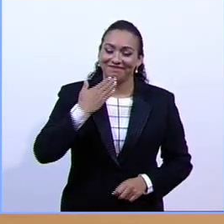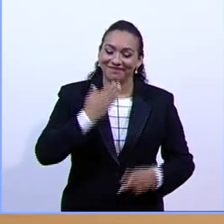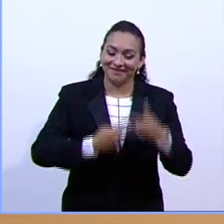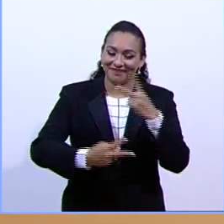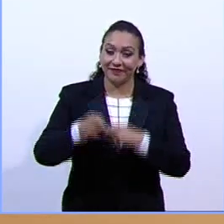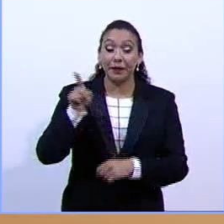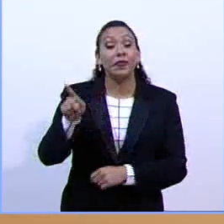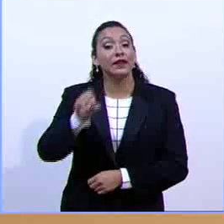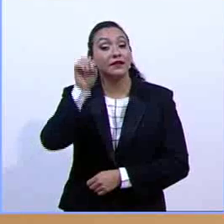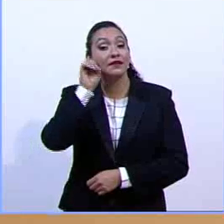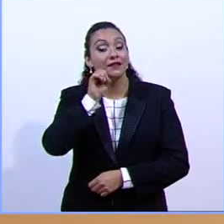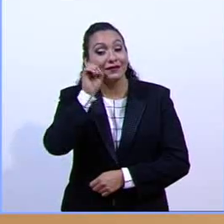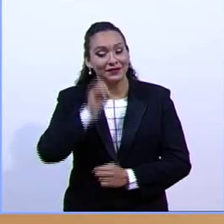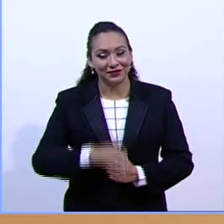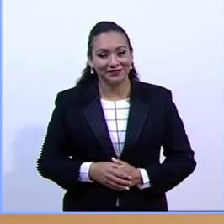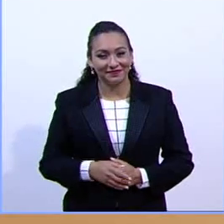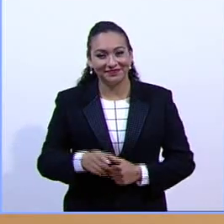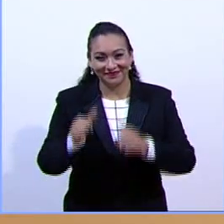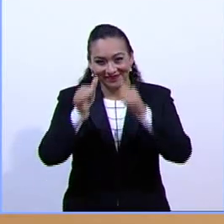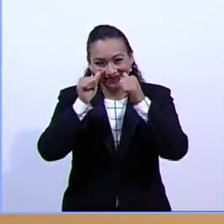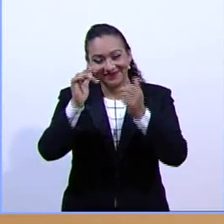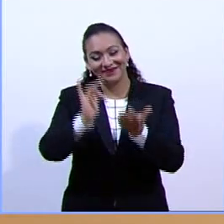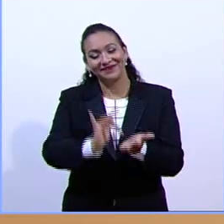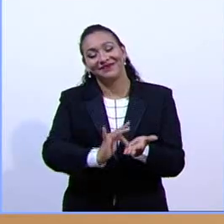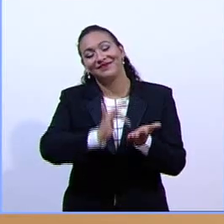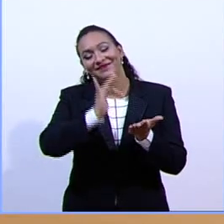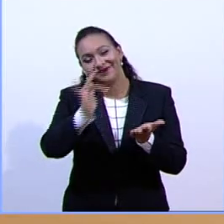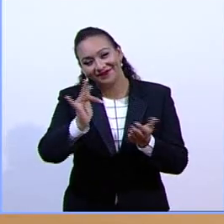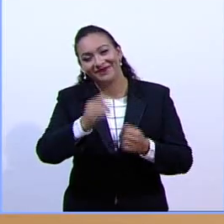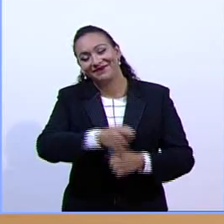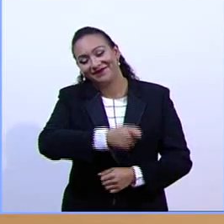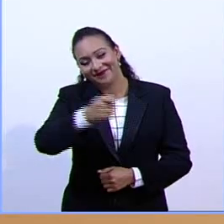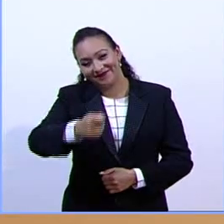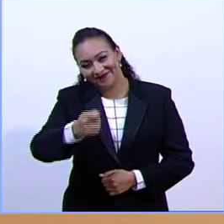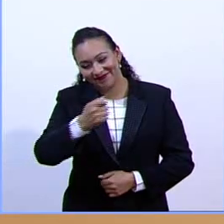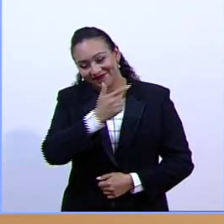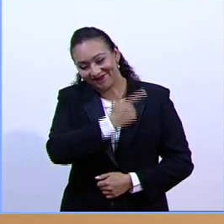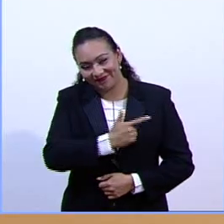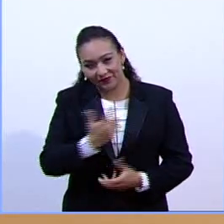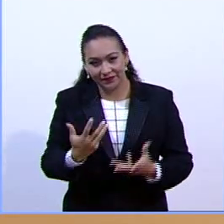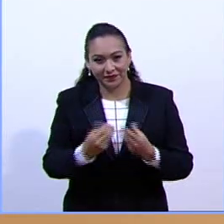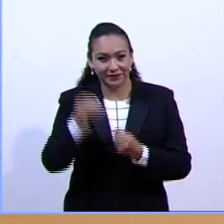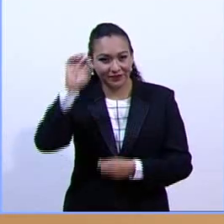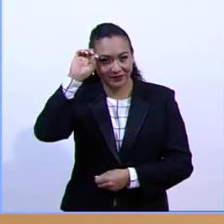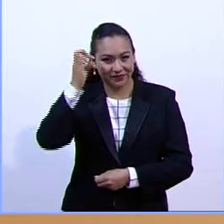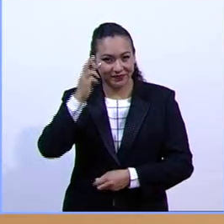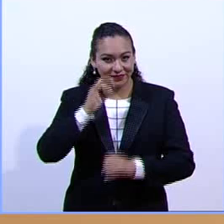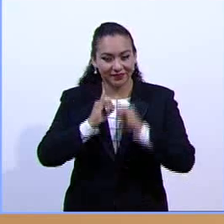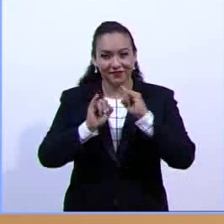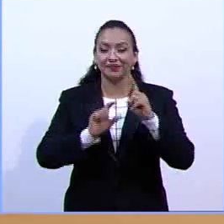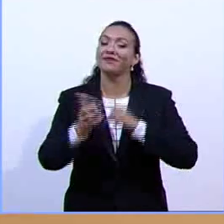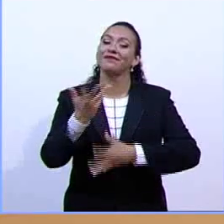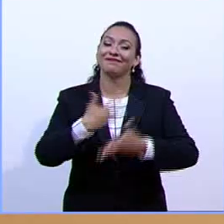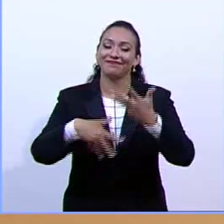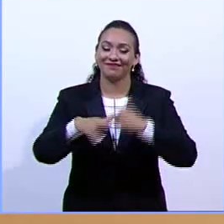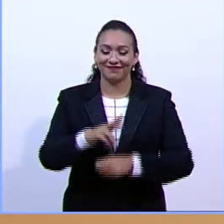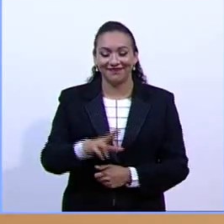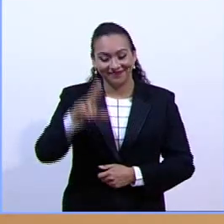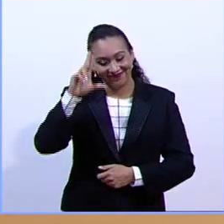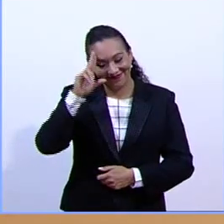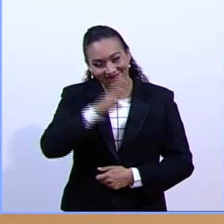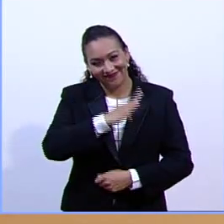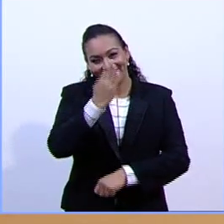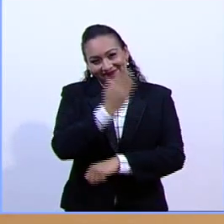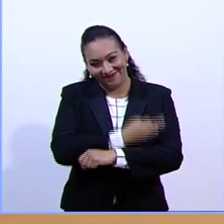importante. Soy Oscar González y en nombre de todo este equipo de trabajo les saludamos con mucho gusto. Eusiri Rostro en la interpretación en lengua